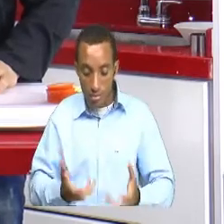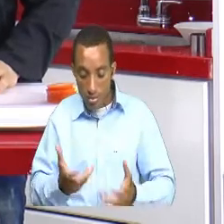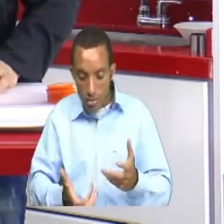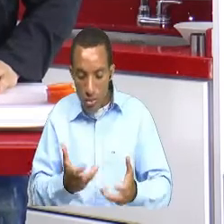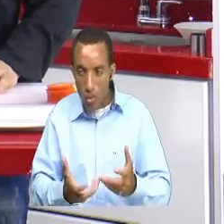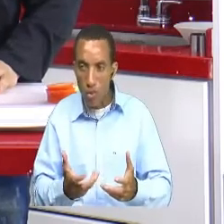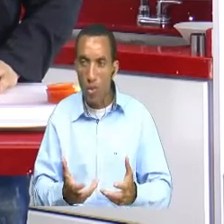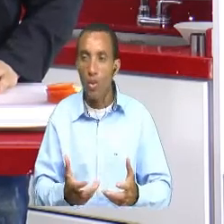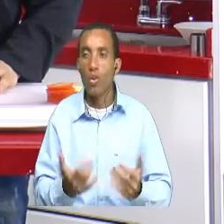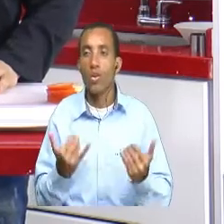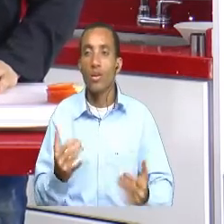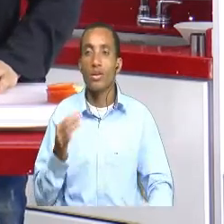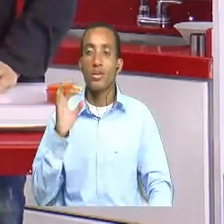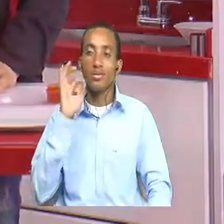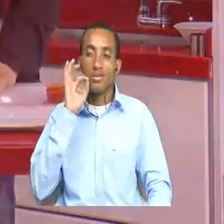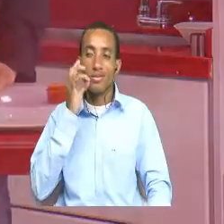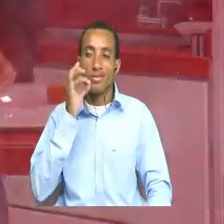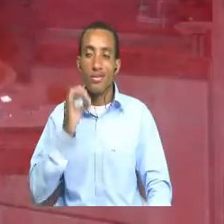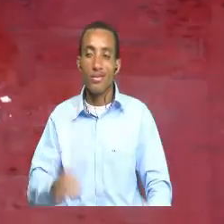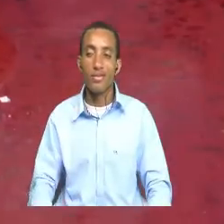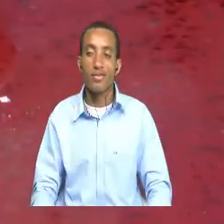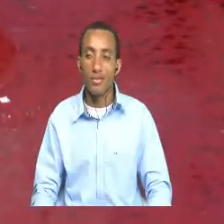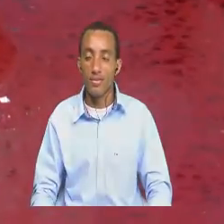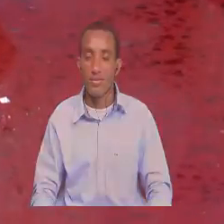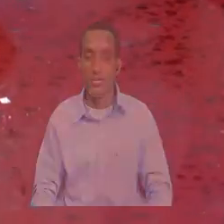todos los días están acá